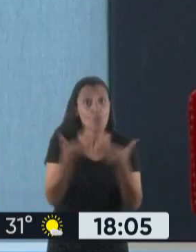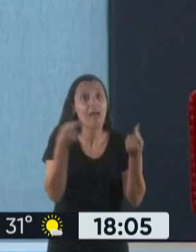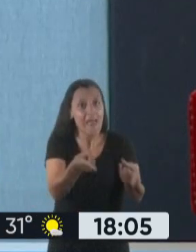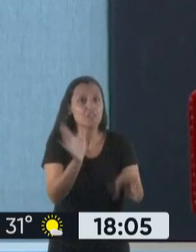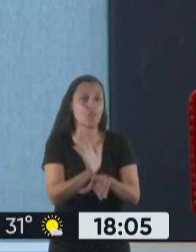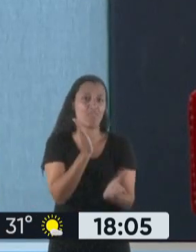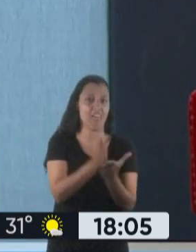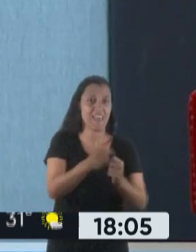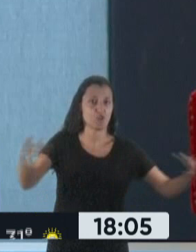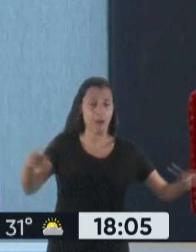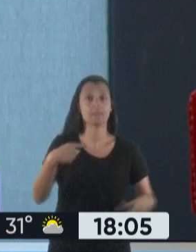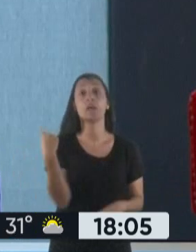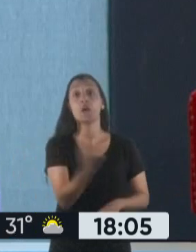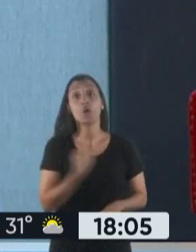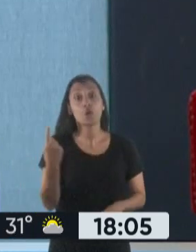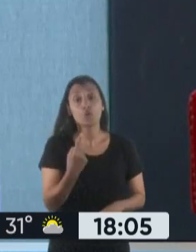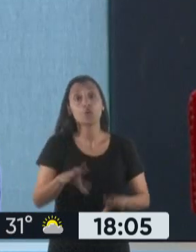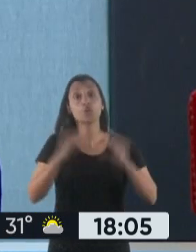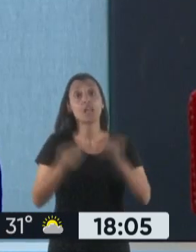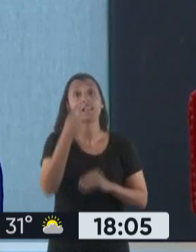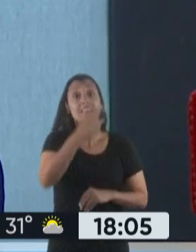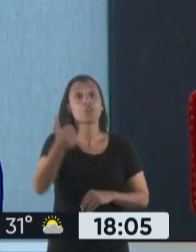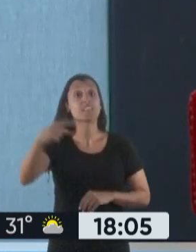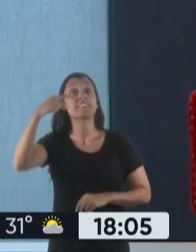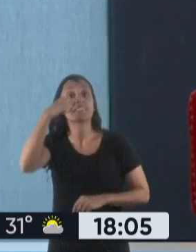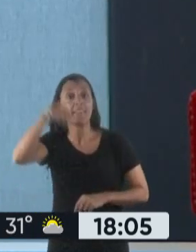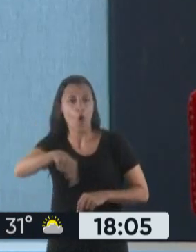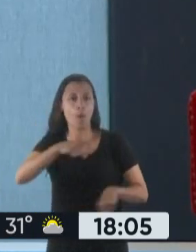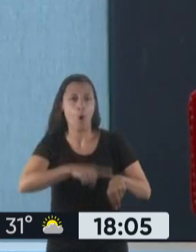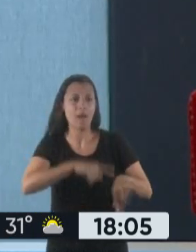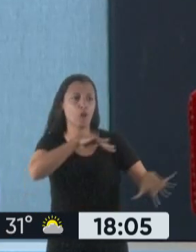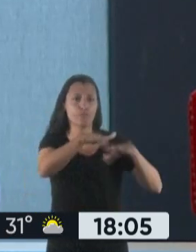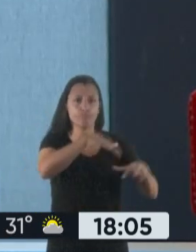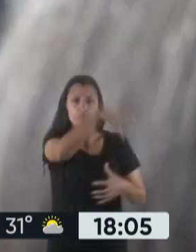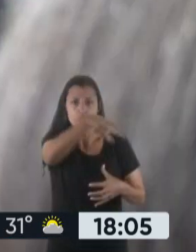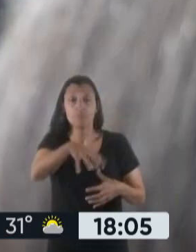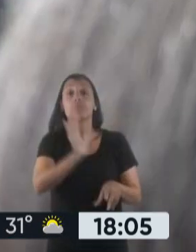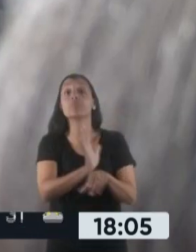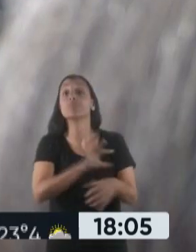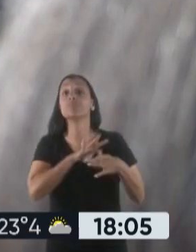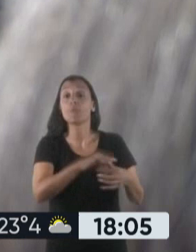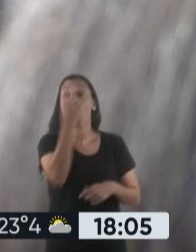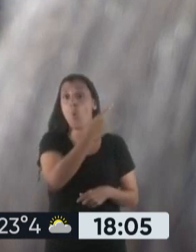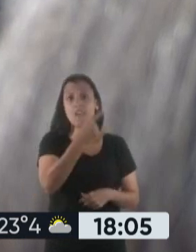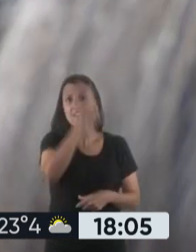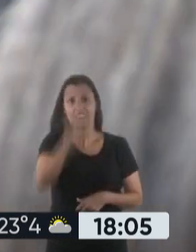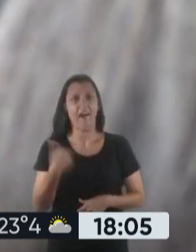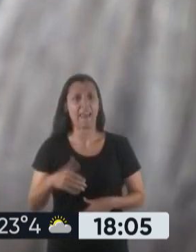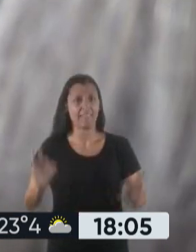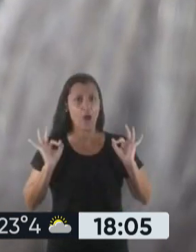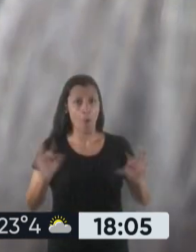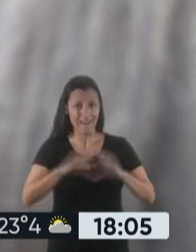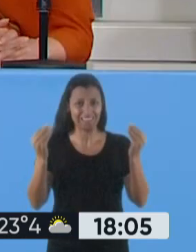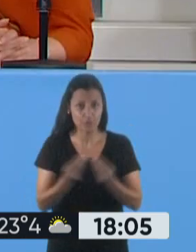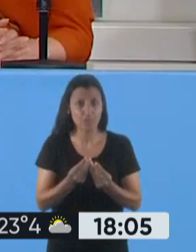Cuando nosotros tenemos 167 obras edilicias en universidades de todo el país. Ya